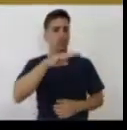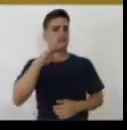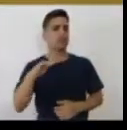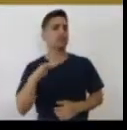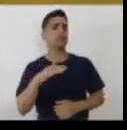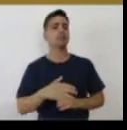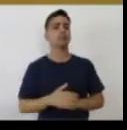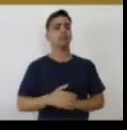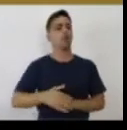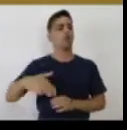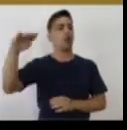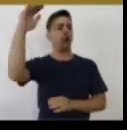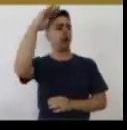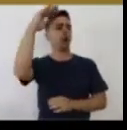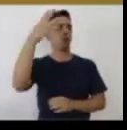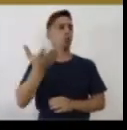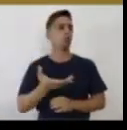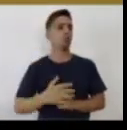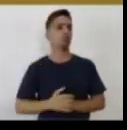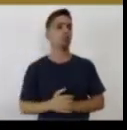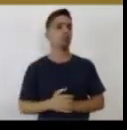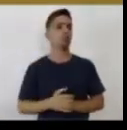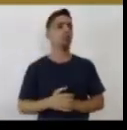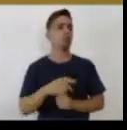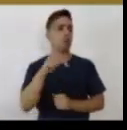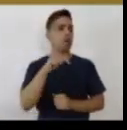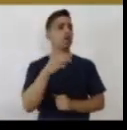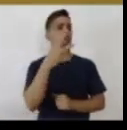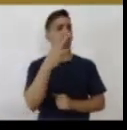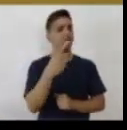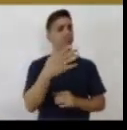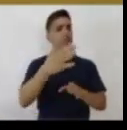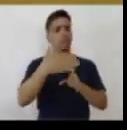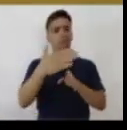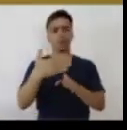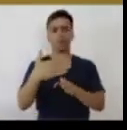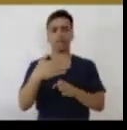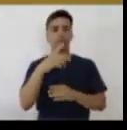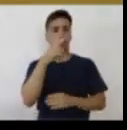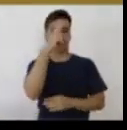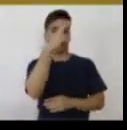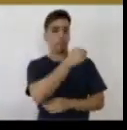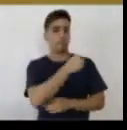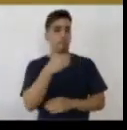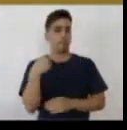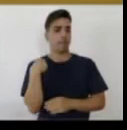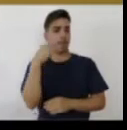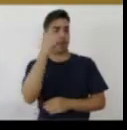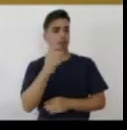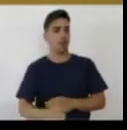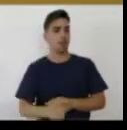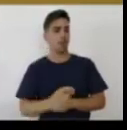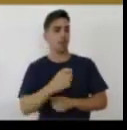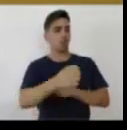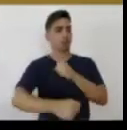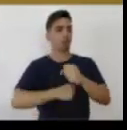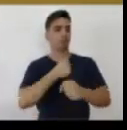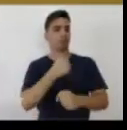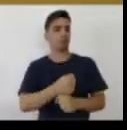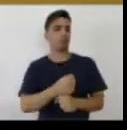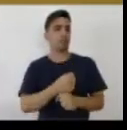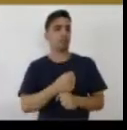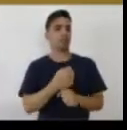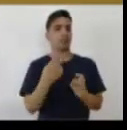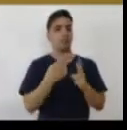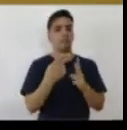un parámetro, hay una escala de valores que se utiliza o que los médicos indican o utilizan, mejor dicho,